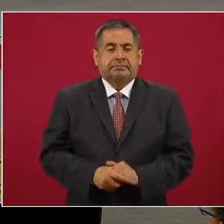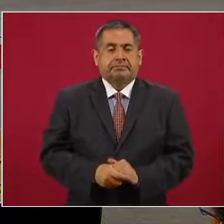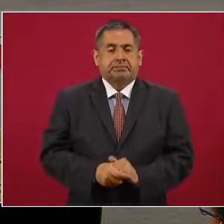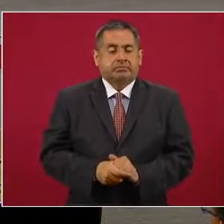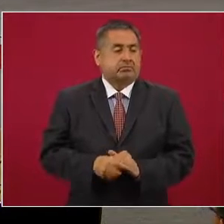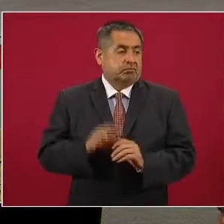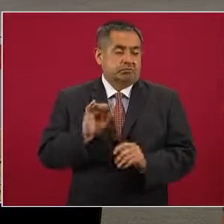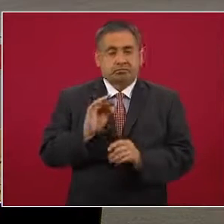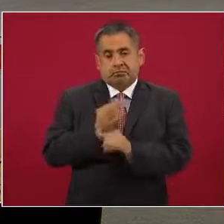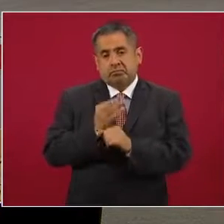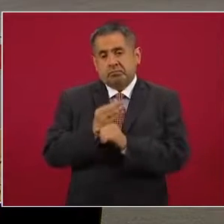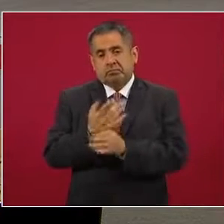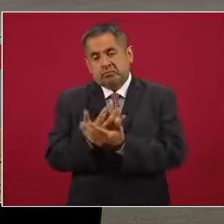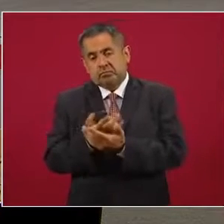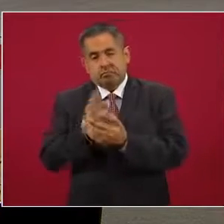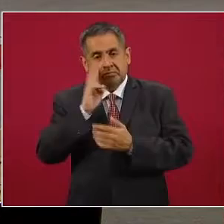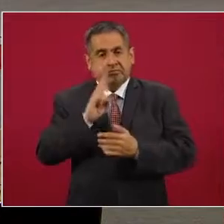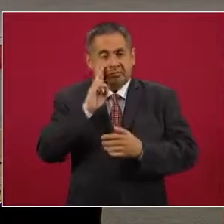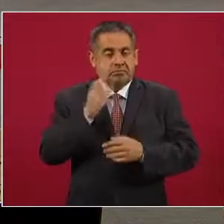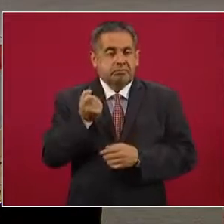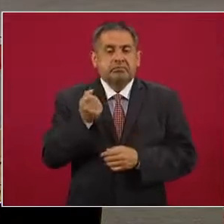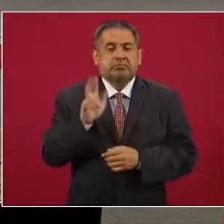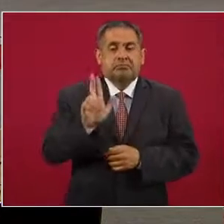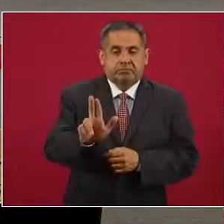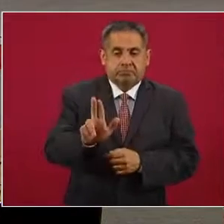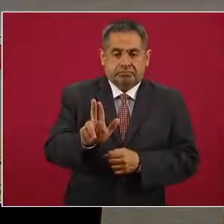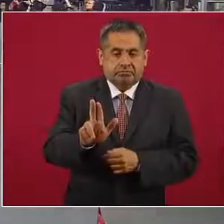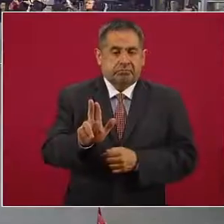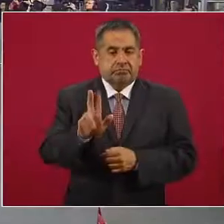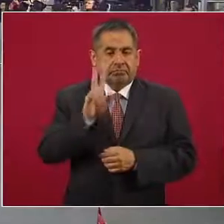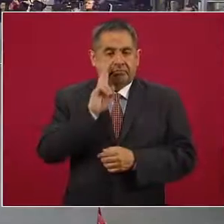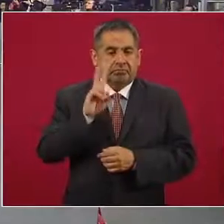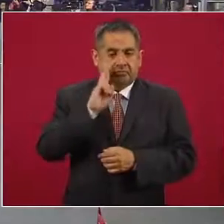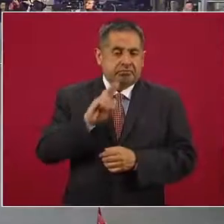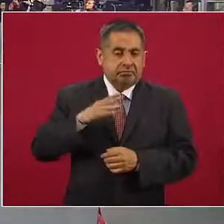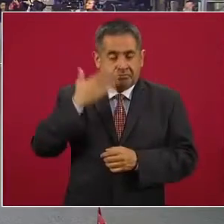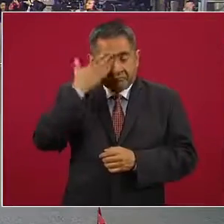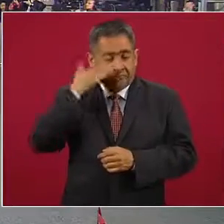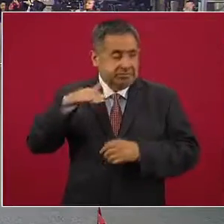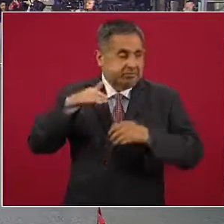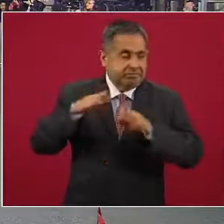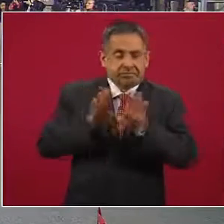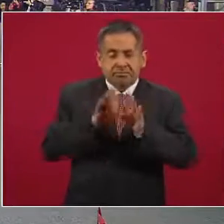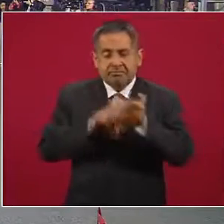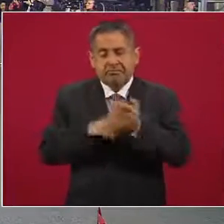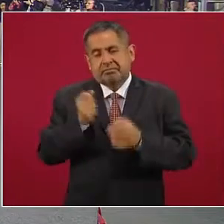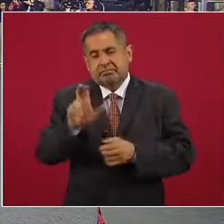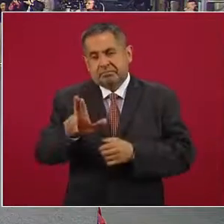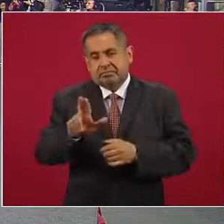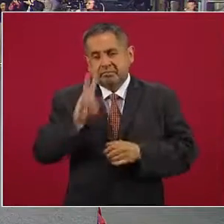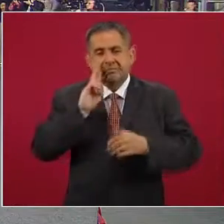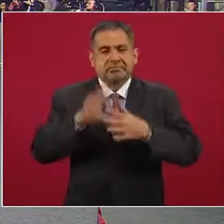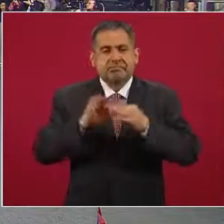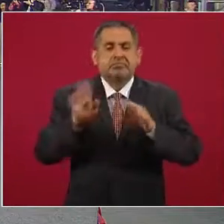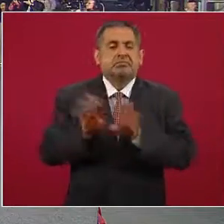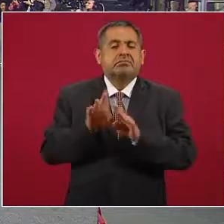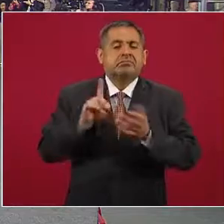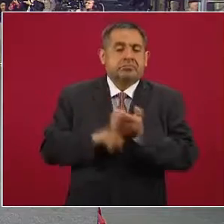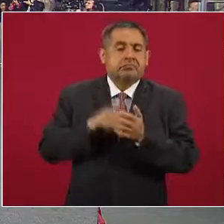Vamos a esperar y el martes ya sabremos cómo